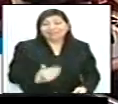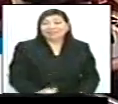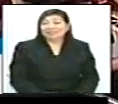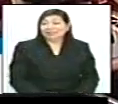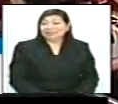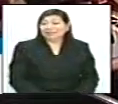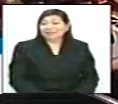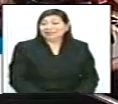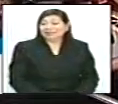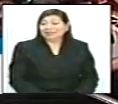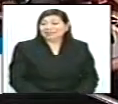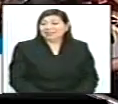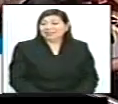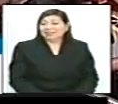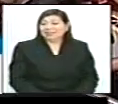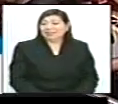habido